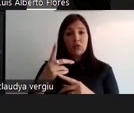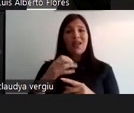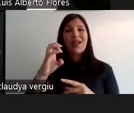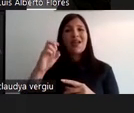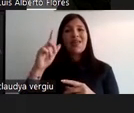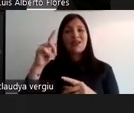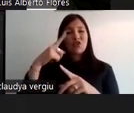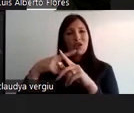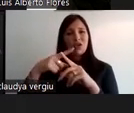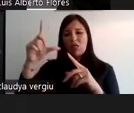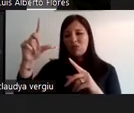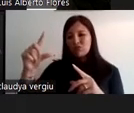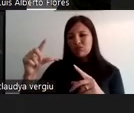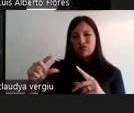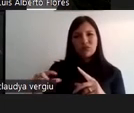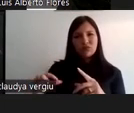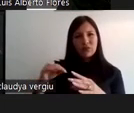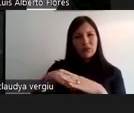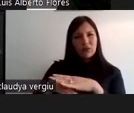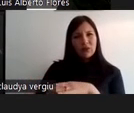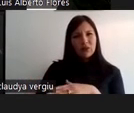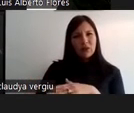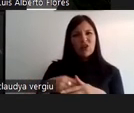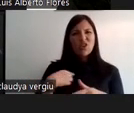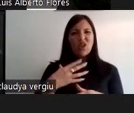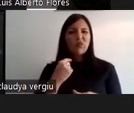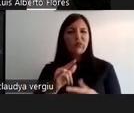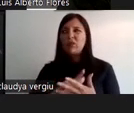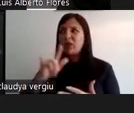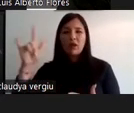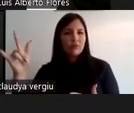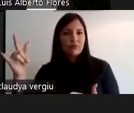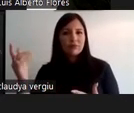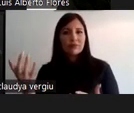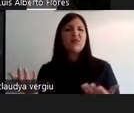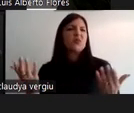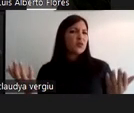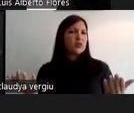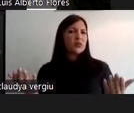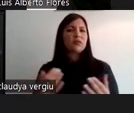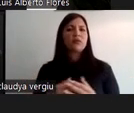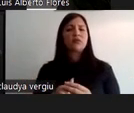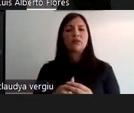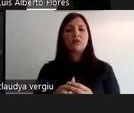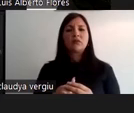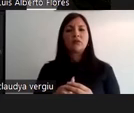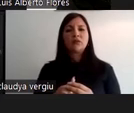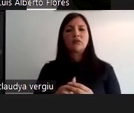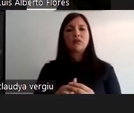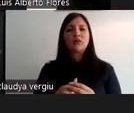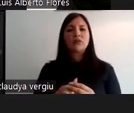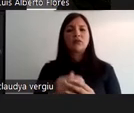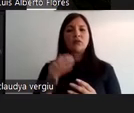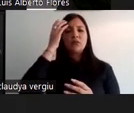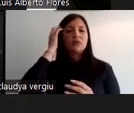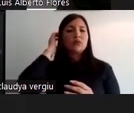ha mostrado un descenso nuevamente por debajo de la intención de viaje de los jóvenes no Y esto se puede deber como les mencioné ya les anticipé al